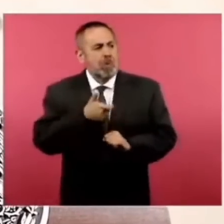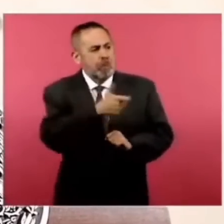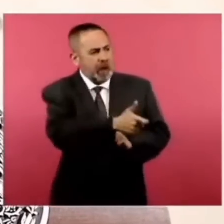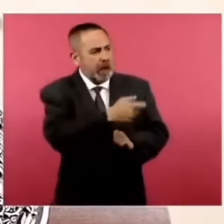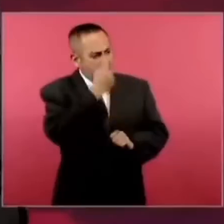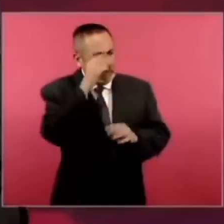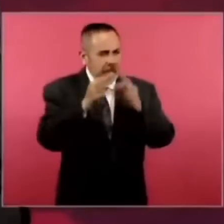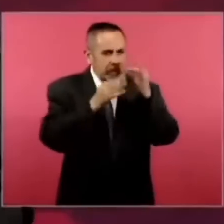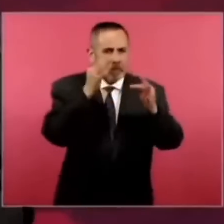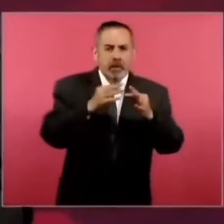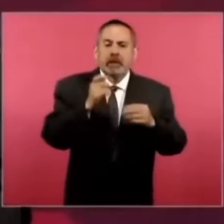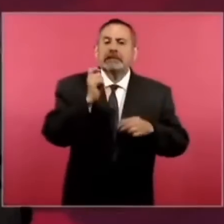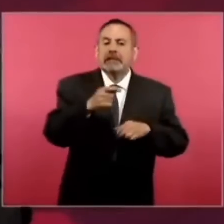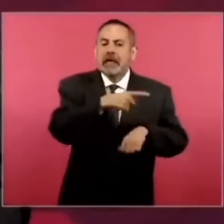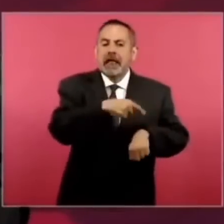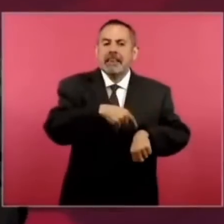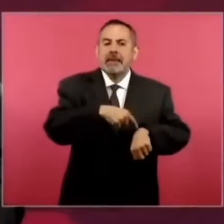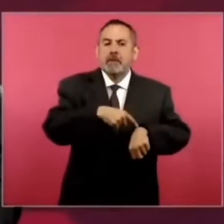porque era por tiempo.